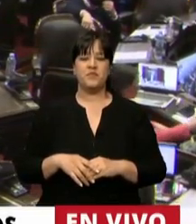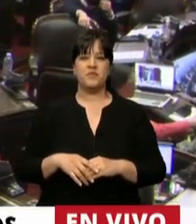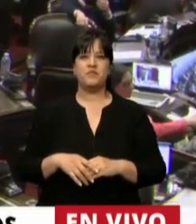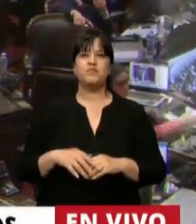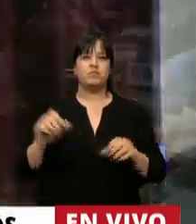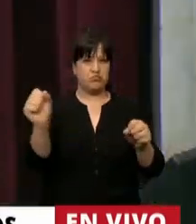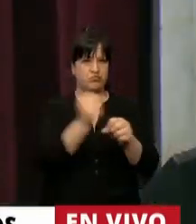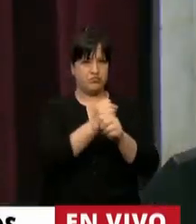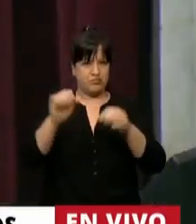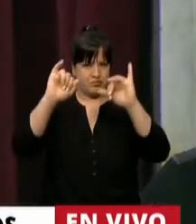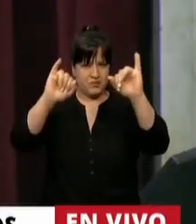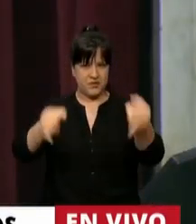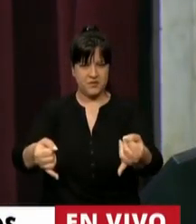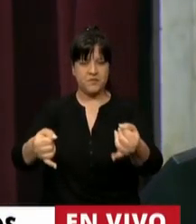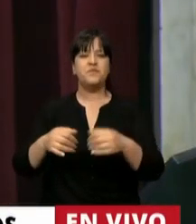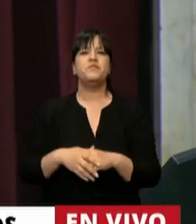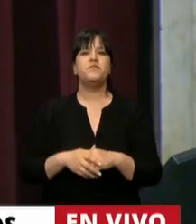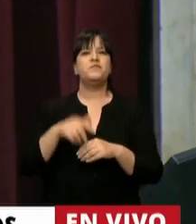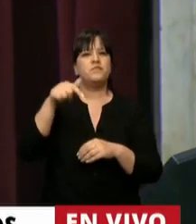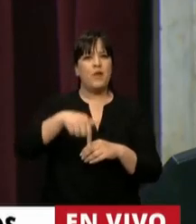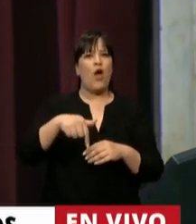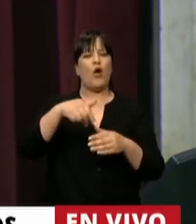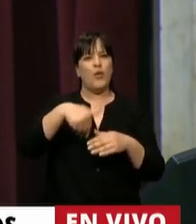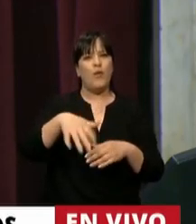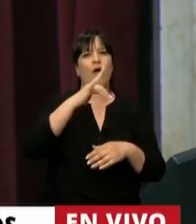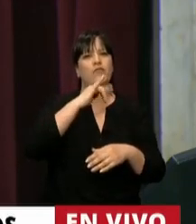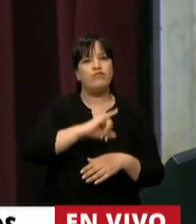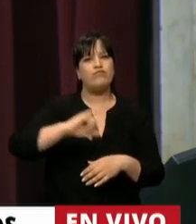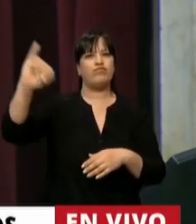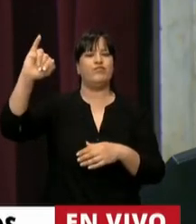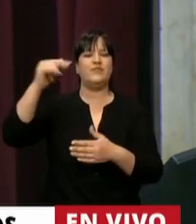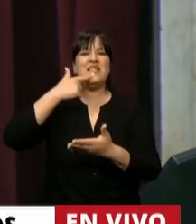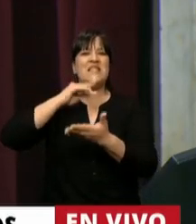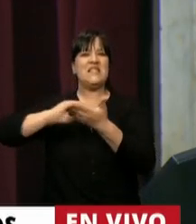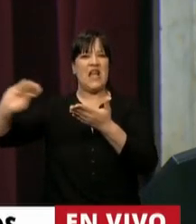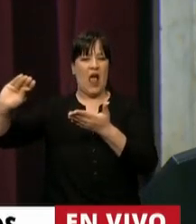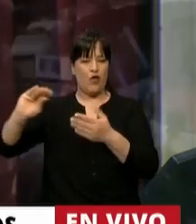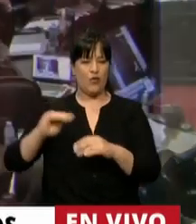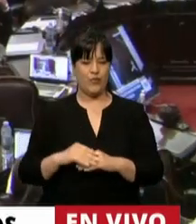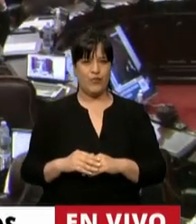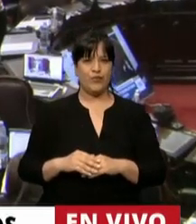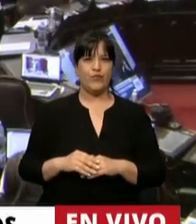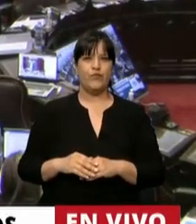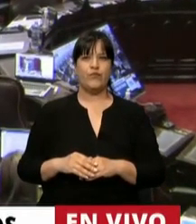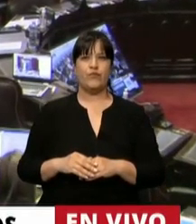Resulta afirmativo. Se comunicará al honorable Senado.